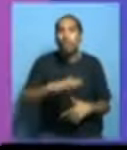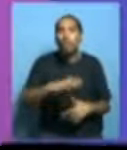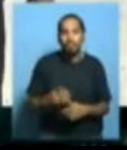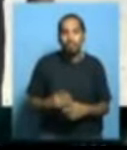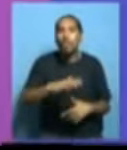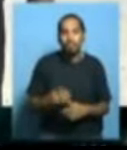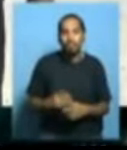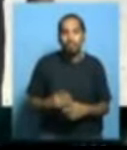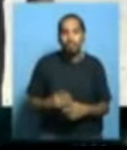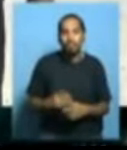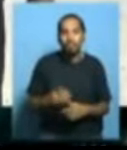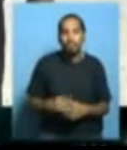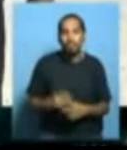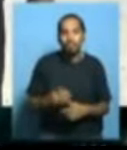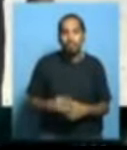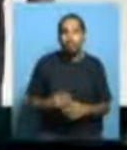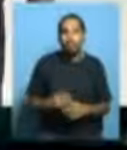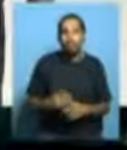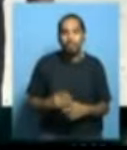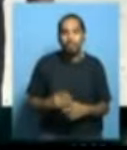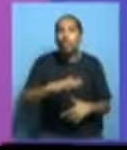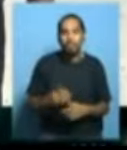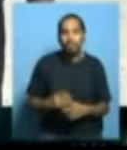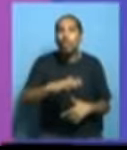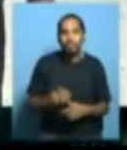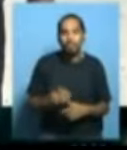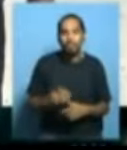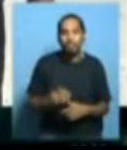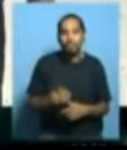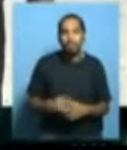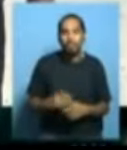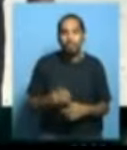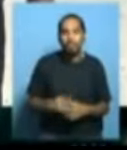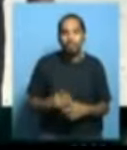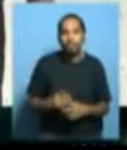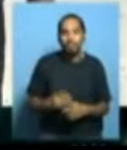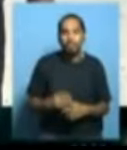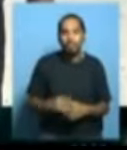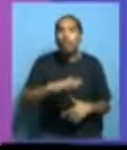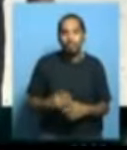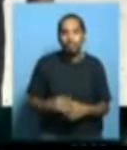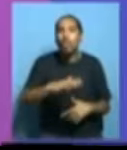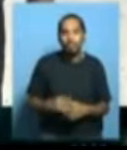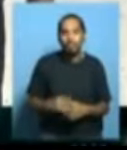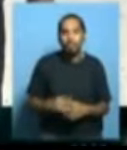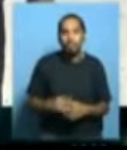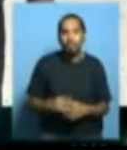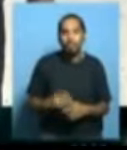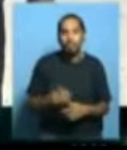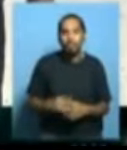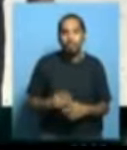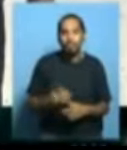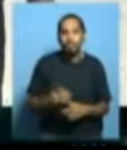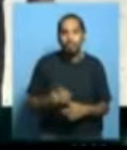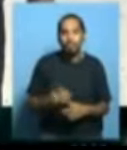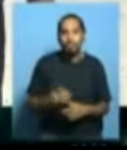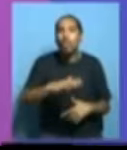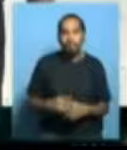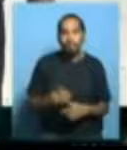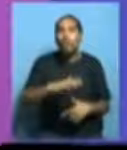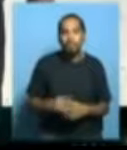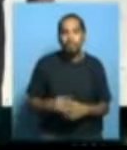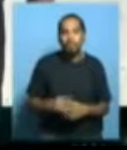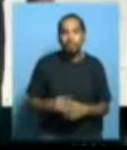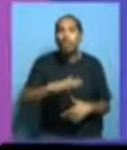hasta los mismos efectivos transitar en los alrededores ya de lo que va a ser la prevención sea acá en calle Chile. Excelente, trabajo en contacto, obviamente, por si